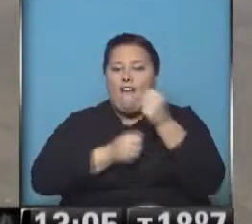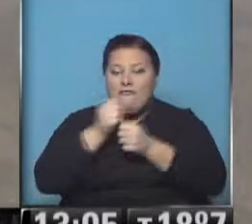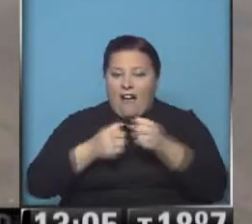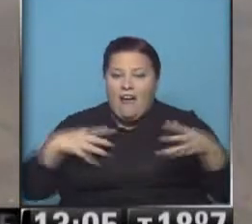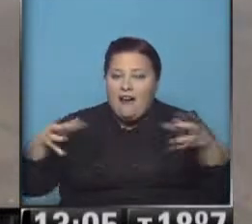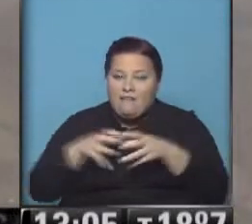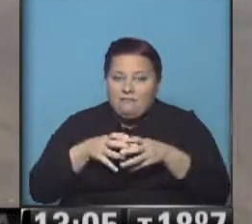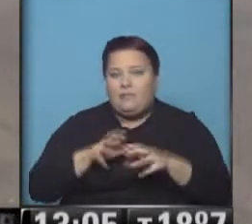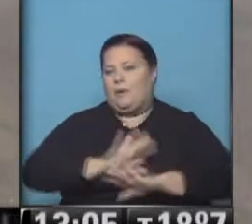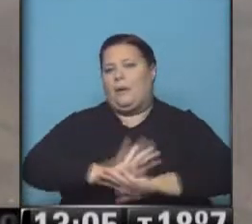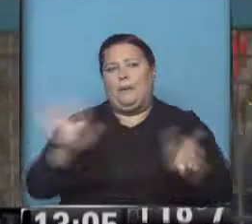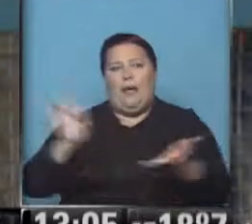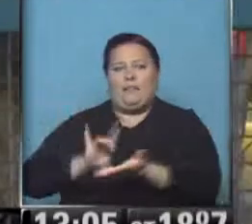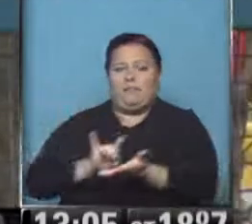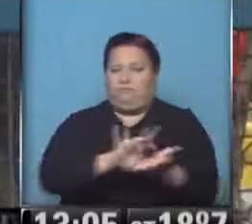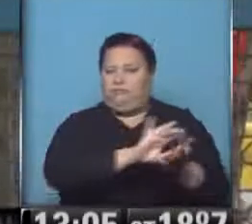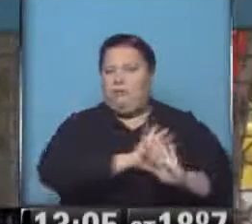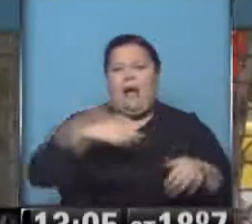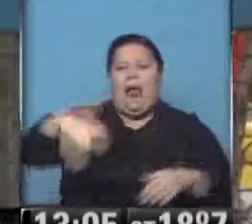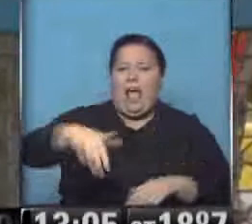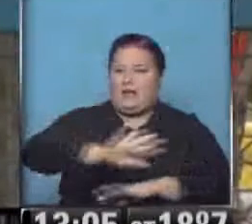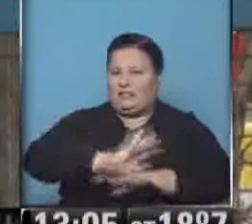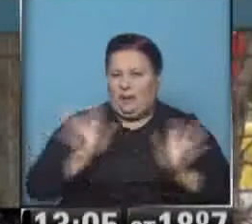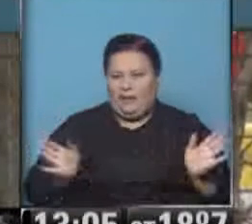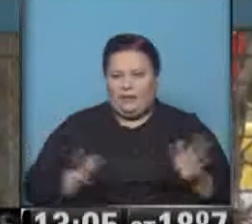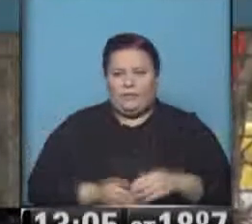le decimos basta de despido y nunca más familias en la calle.